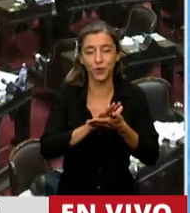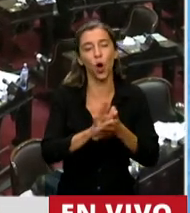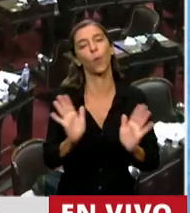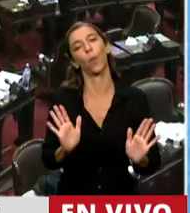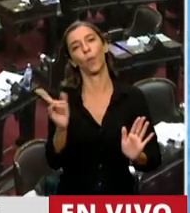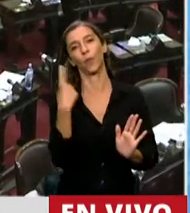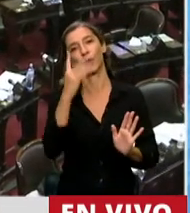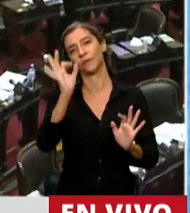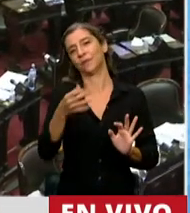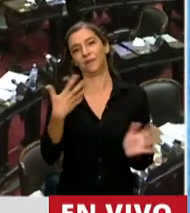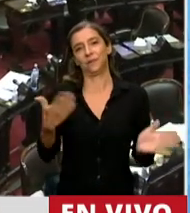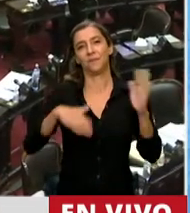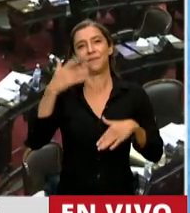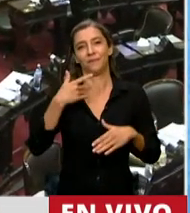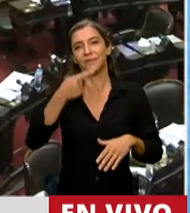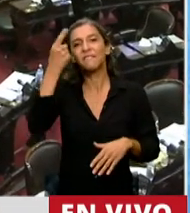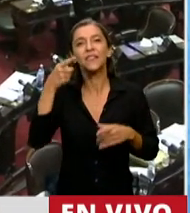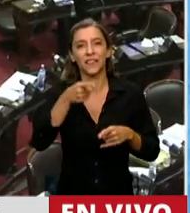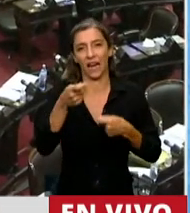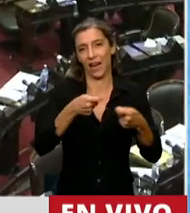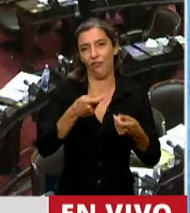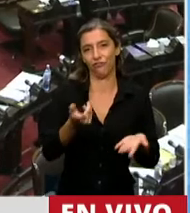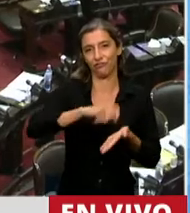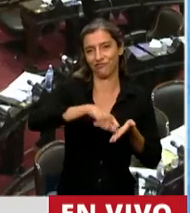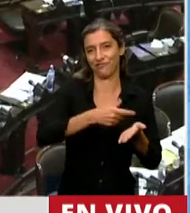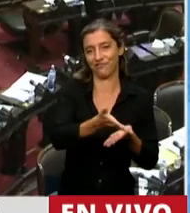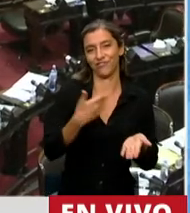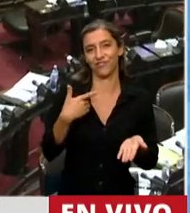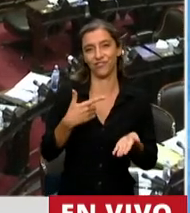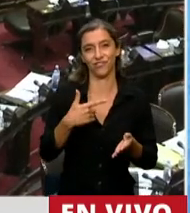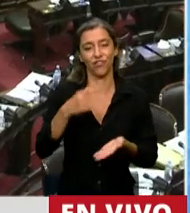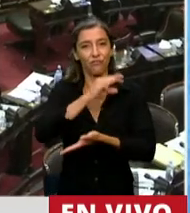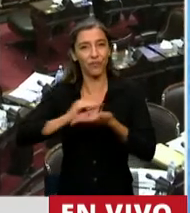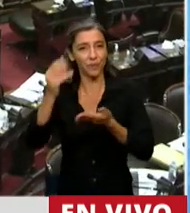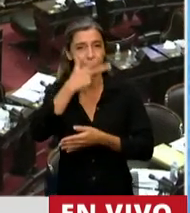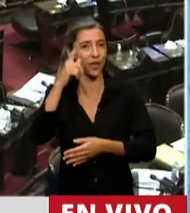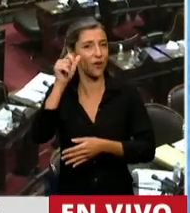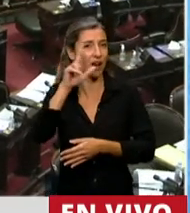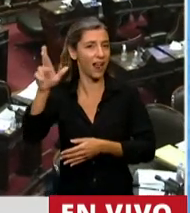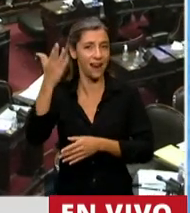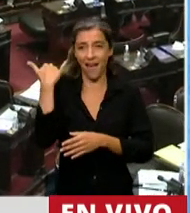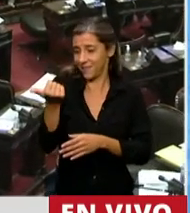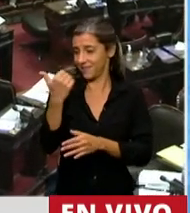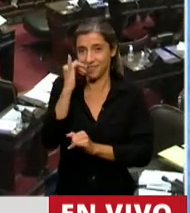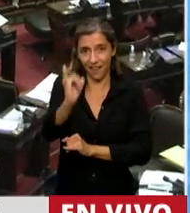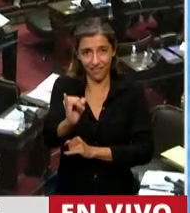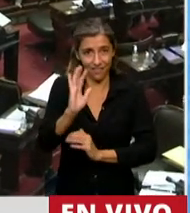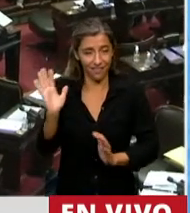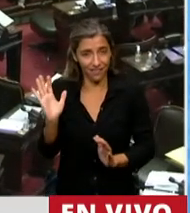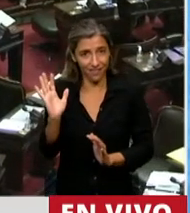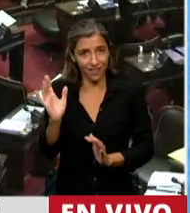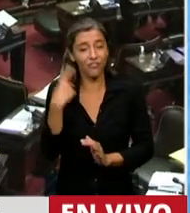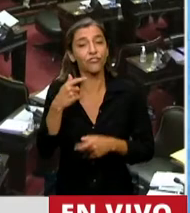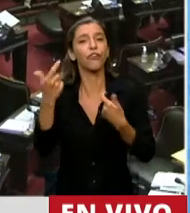negocio inmobiliario. Lo dijo también el diputado Geller ayer. Le estamos dando a las empresas